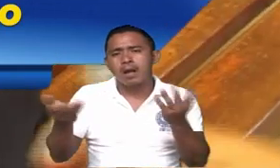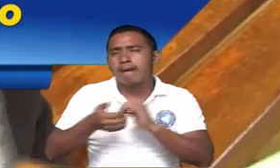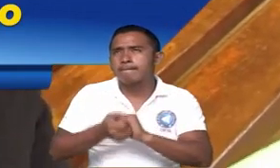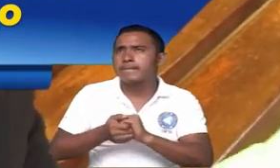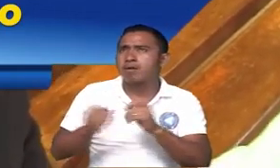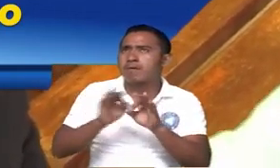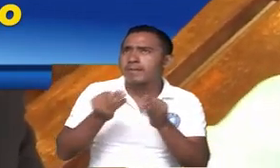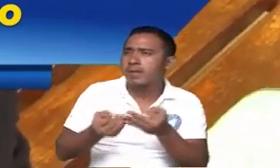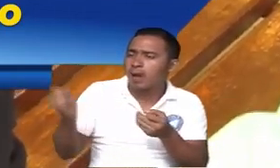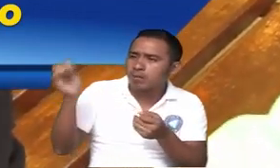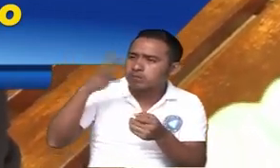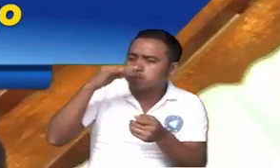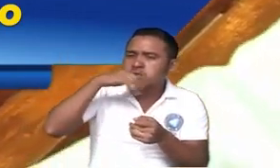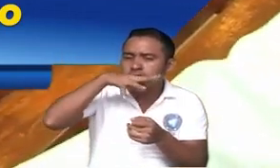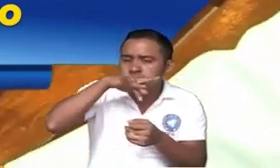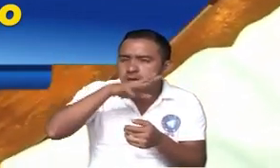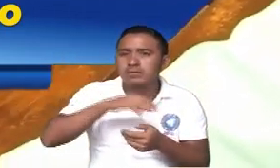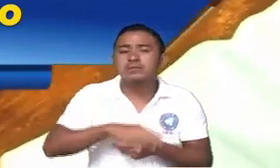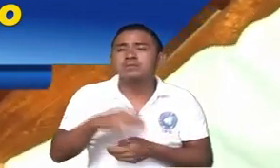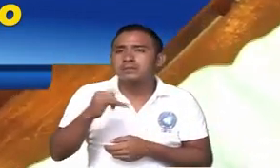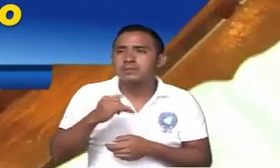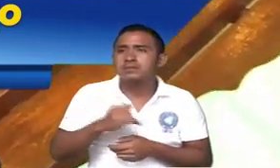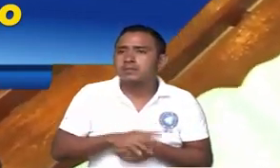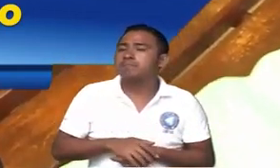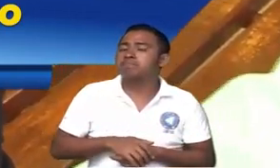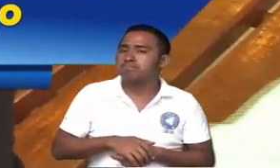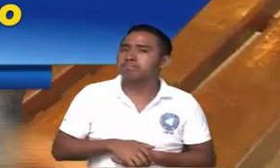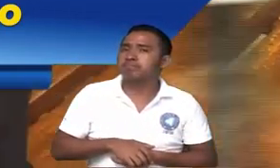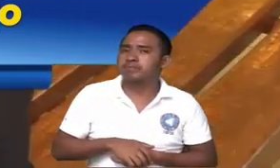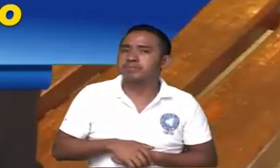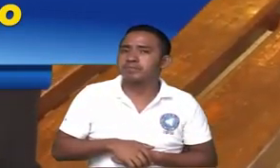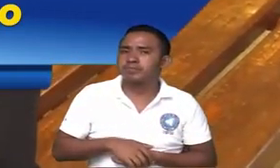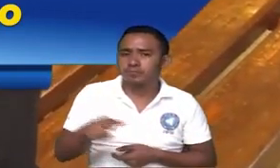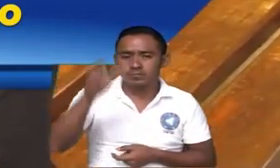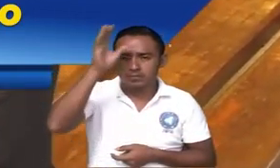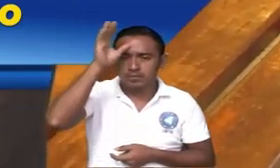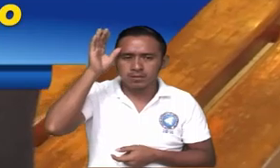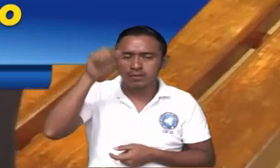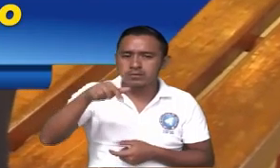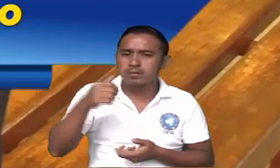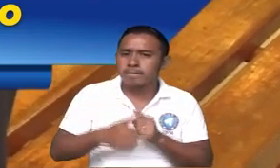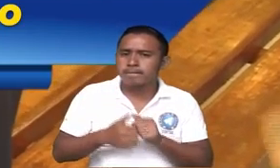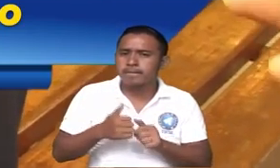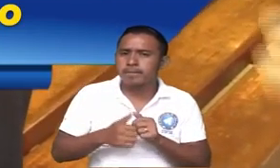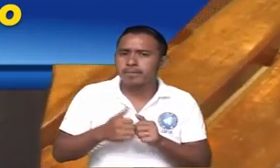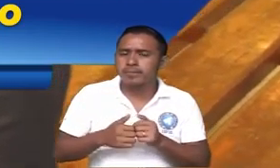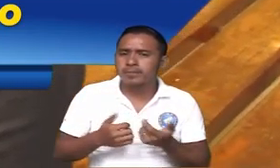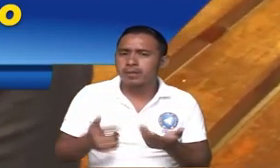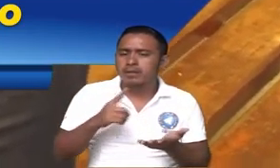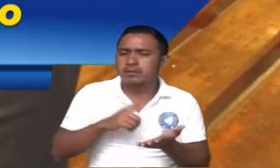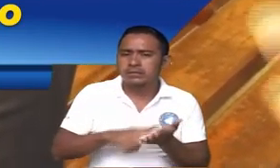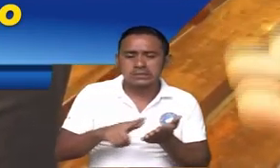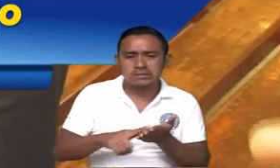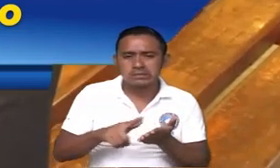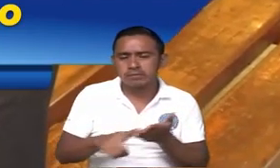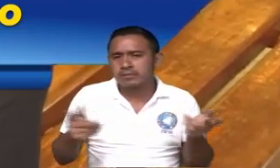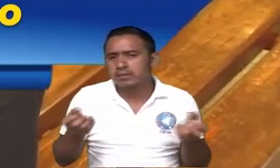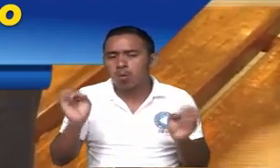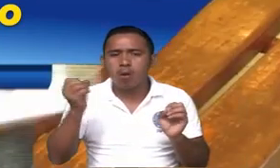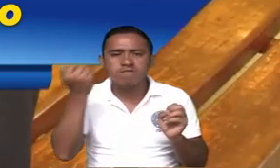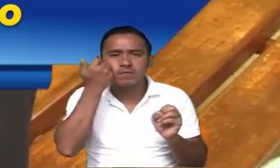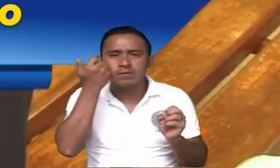aliento? Sí, lo he sentido. ¿Cree usted que ese es un problema de desaseo o alguna